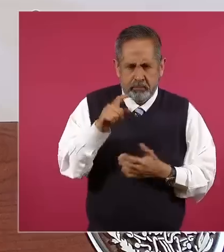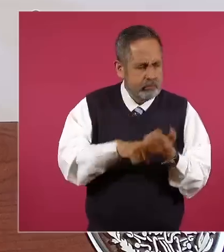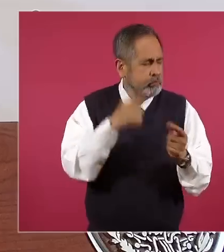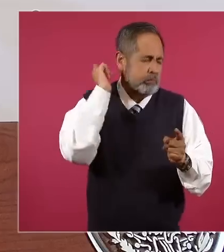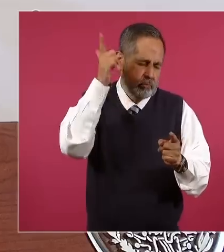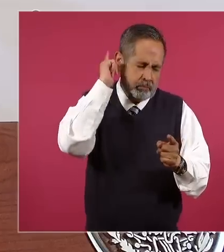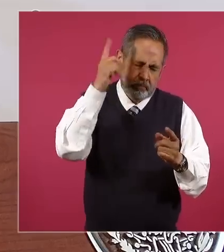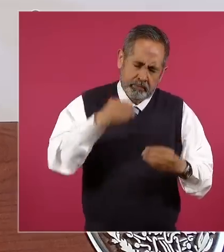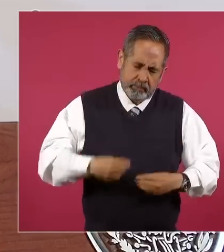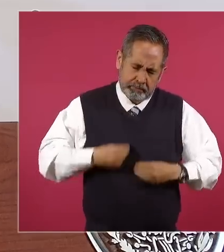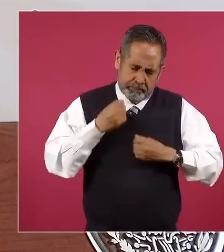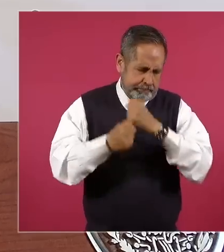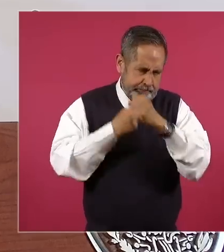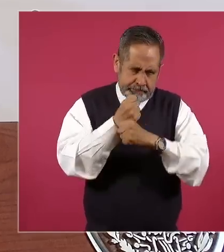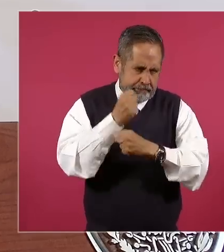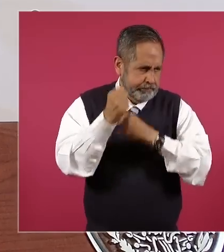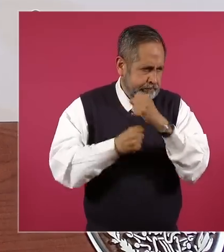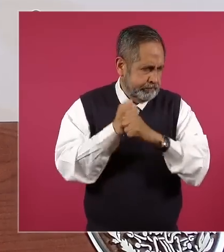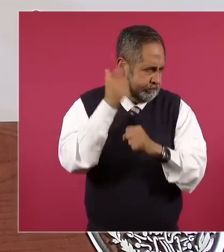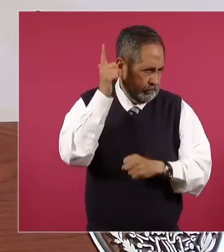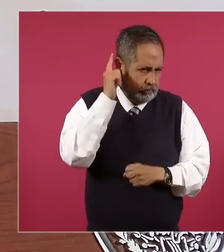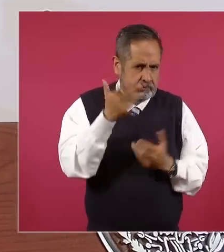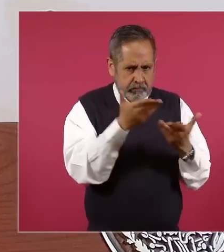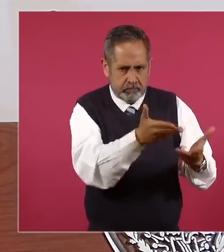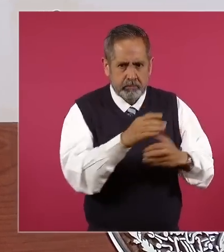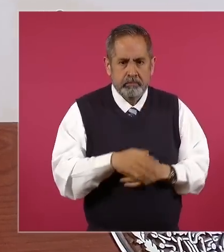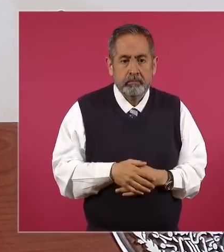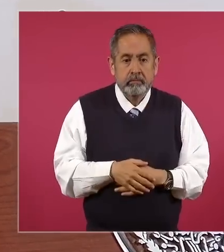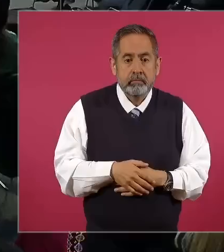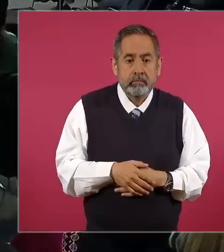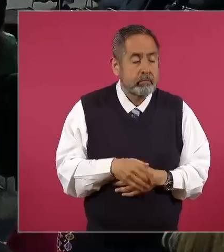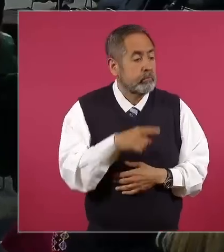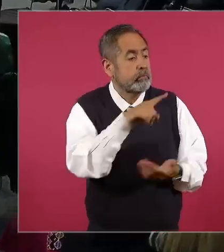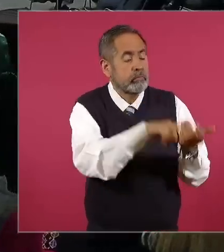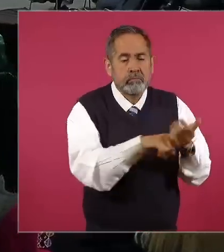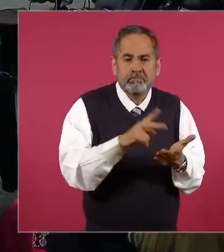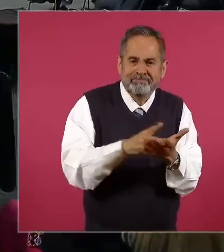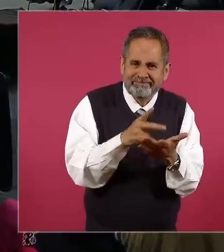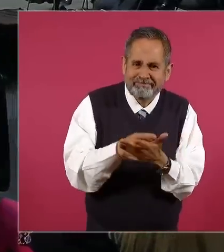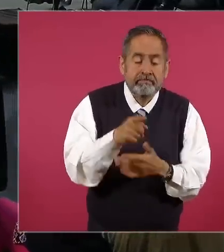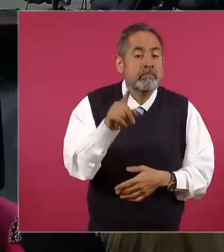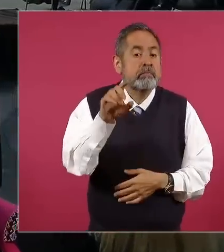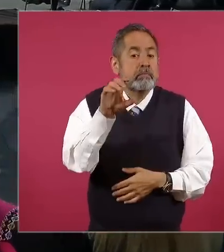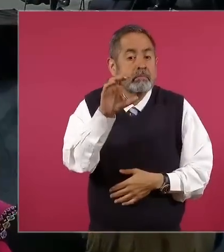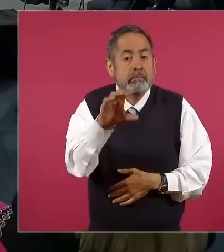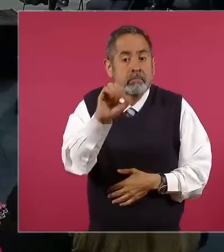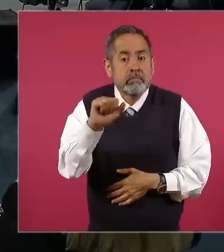siga viviendo más tiempo, de las amenazas de Salinas,